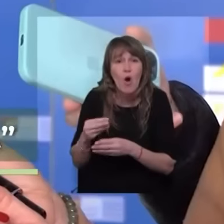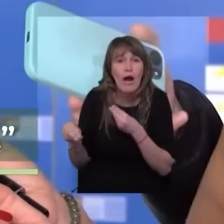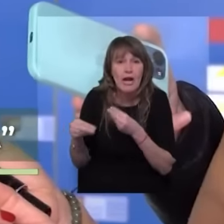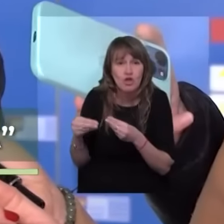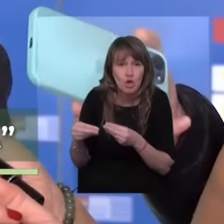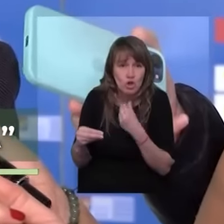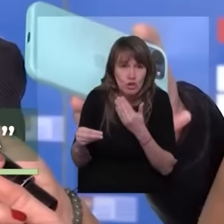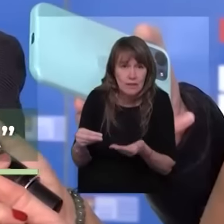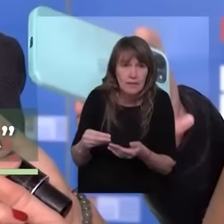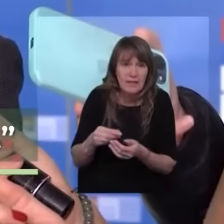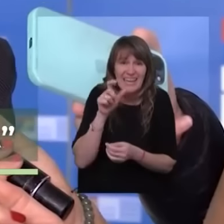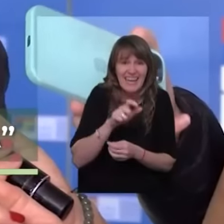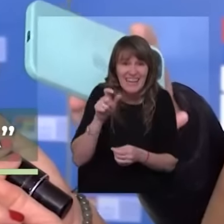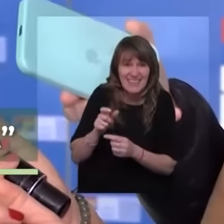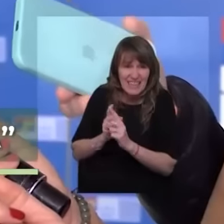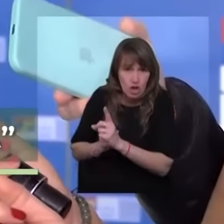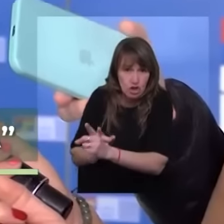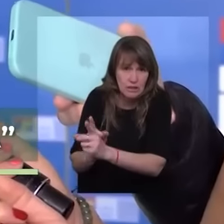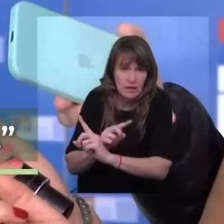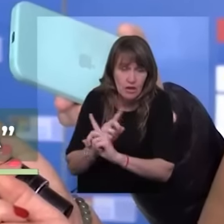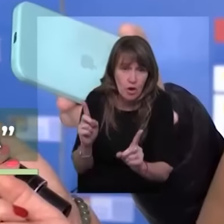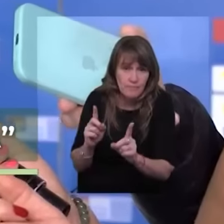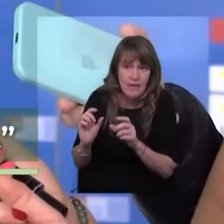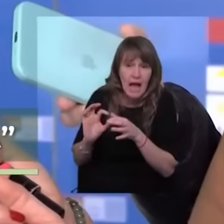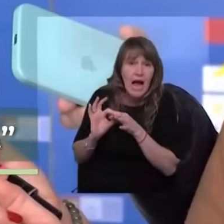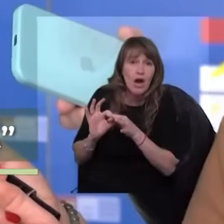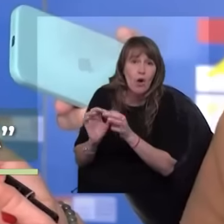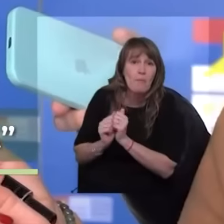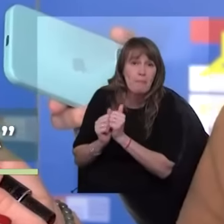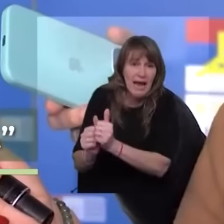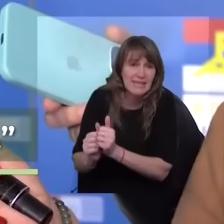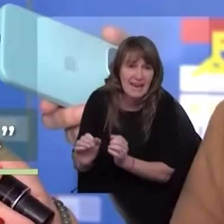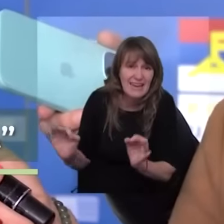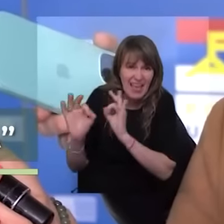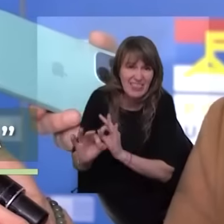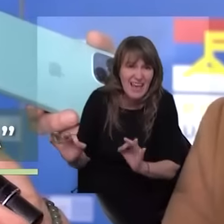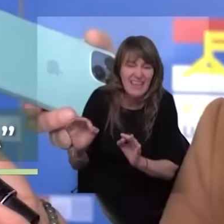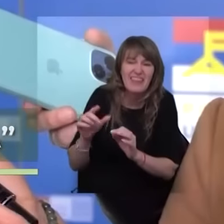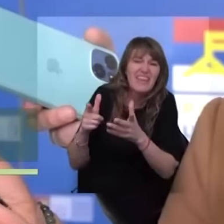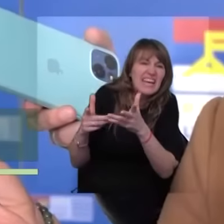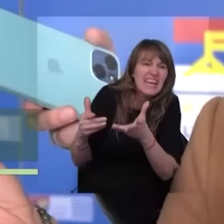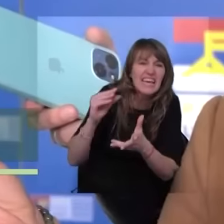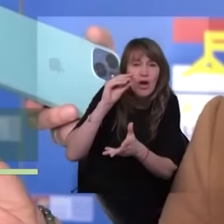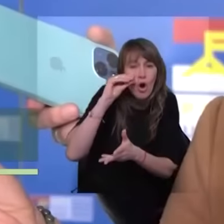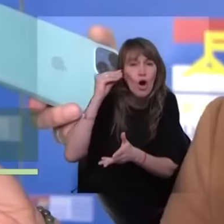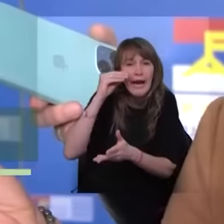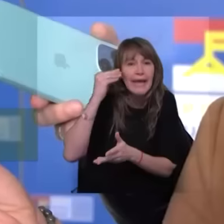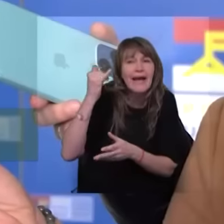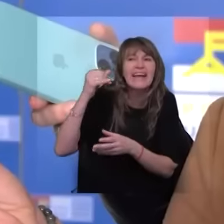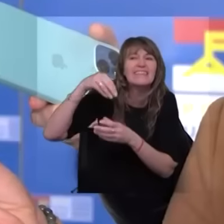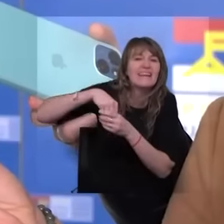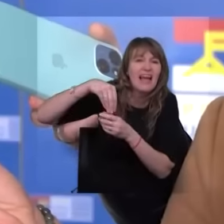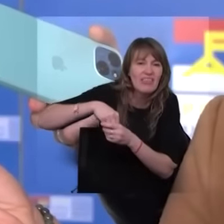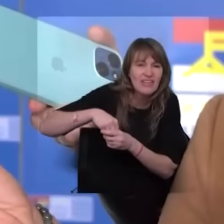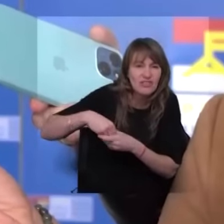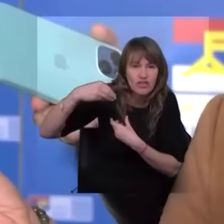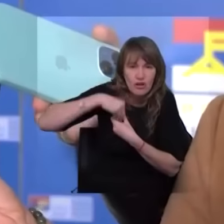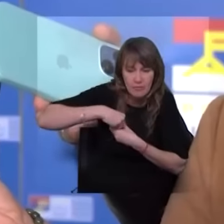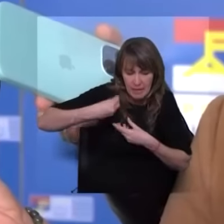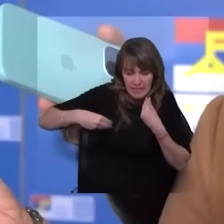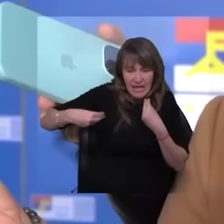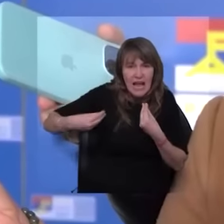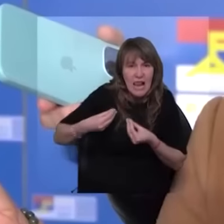sigue lo que sé que hasta ahora la gente no los acompaña De qué material está hecho jeda no tengo no tengo idea